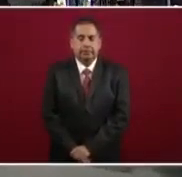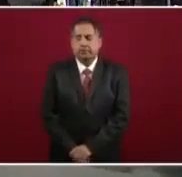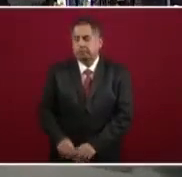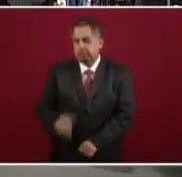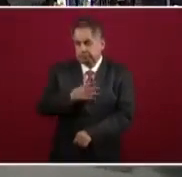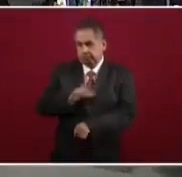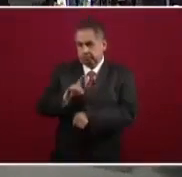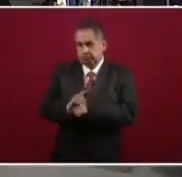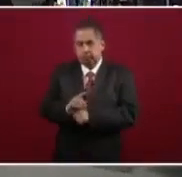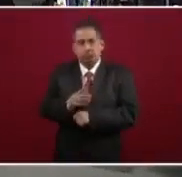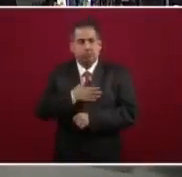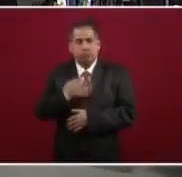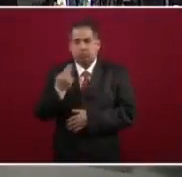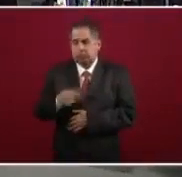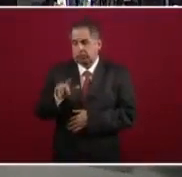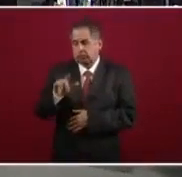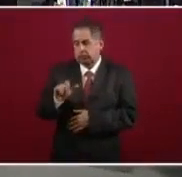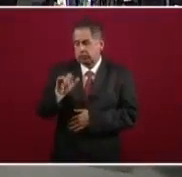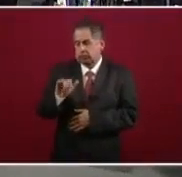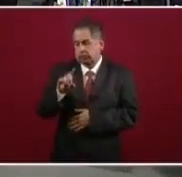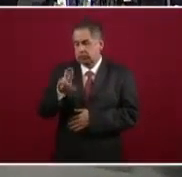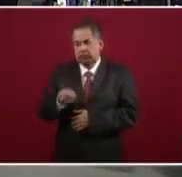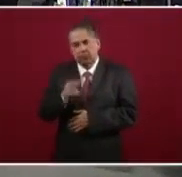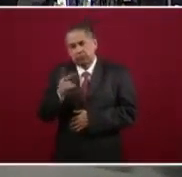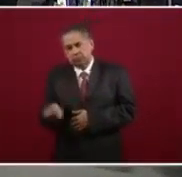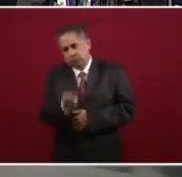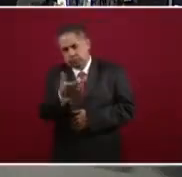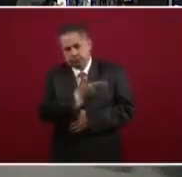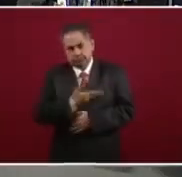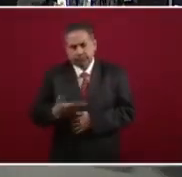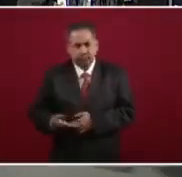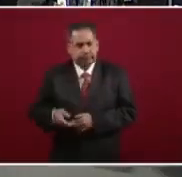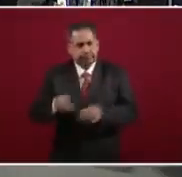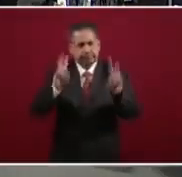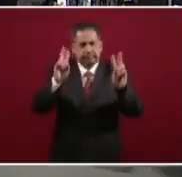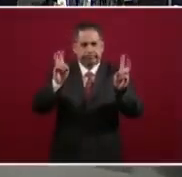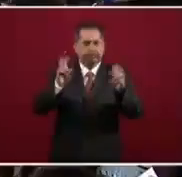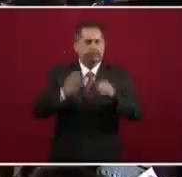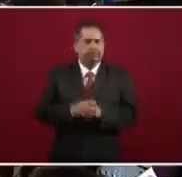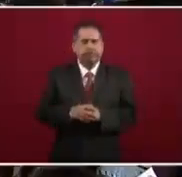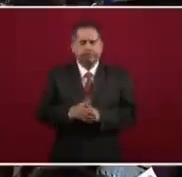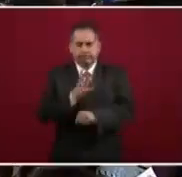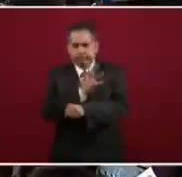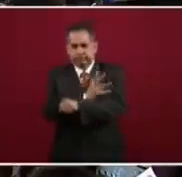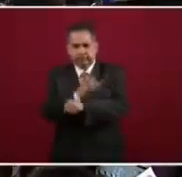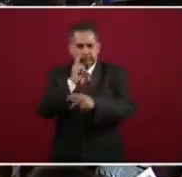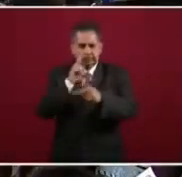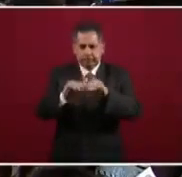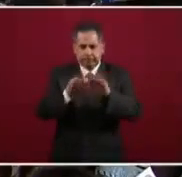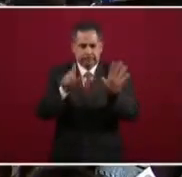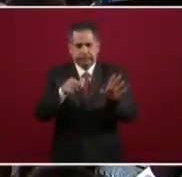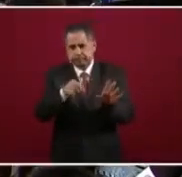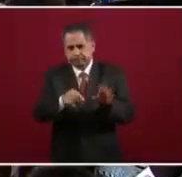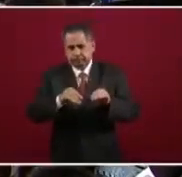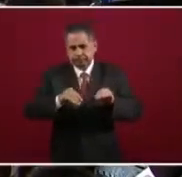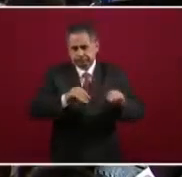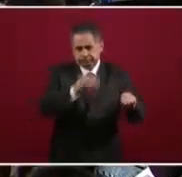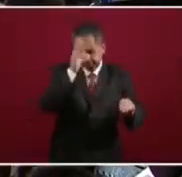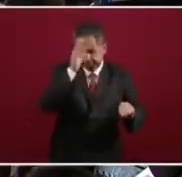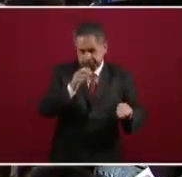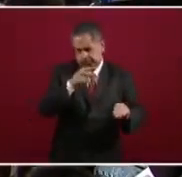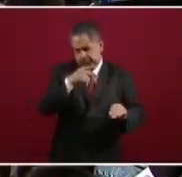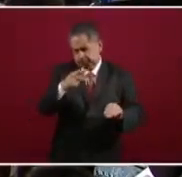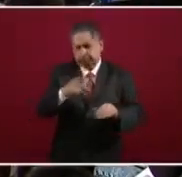señores alejandro preguntarles sobre este tema de transparencia en este operativo y en general de su gobierno